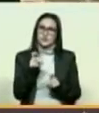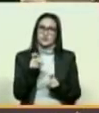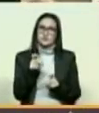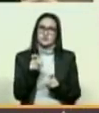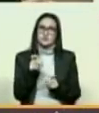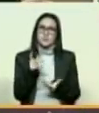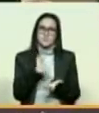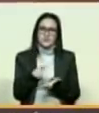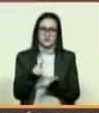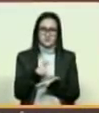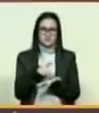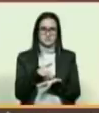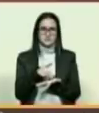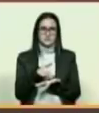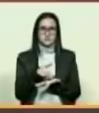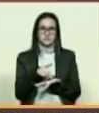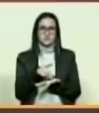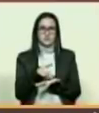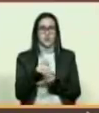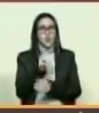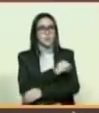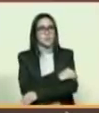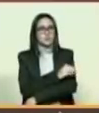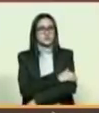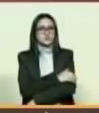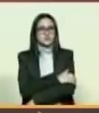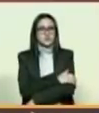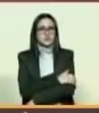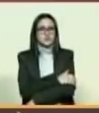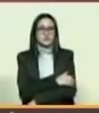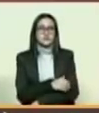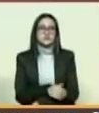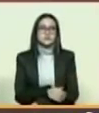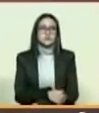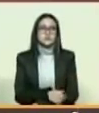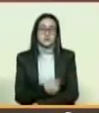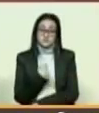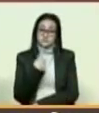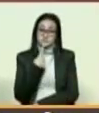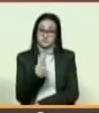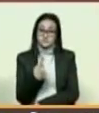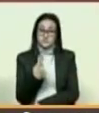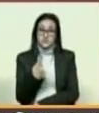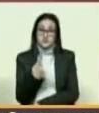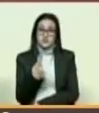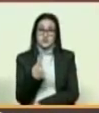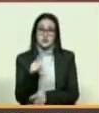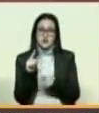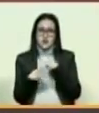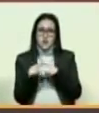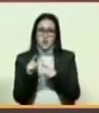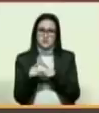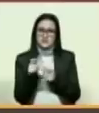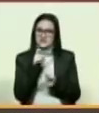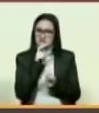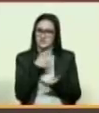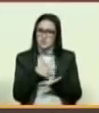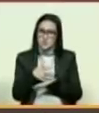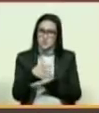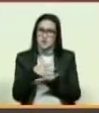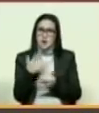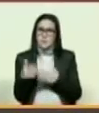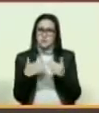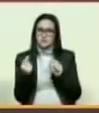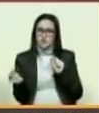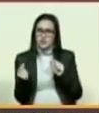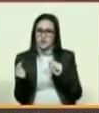concurrencia o la participación o no de la oposición venezolana, debo decir que uno de los elementos que ha generado dificultad en este proceso